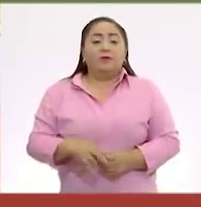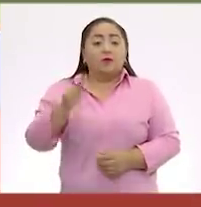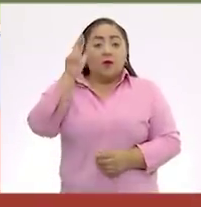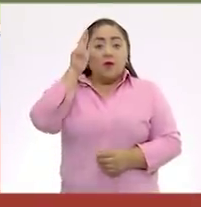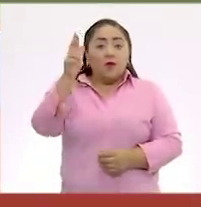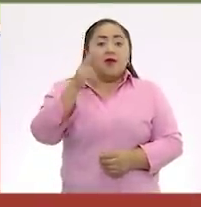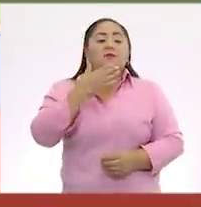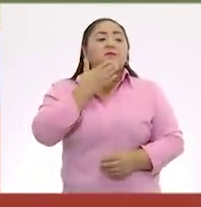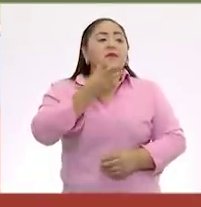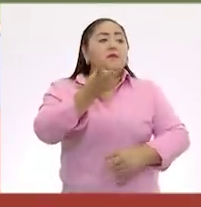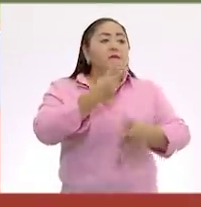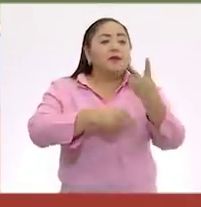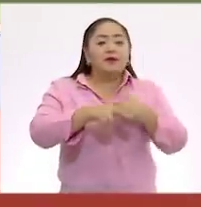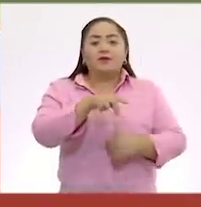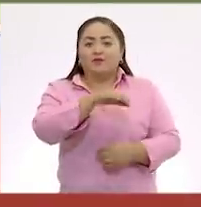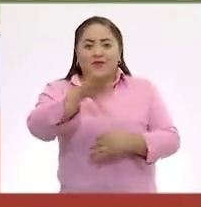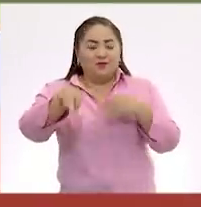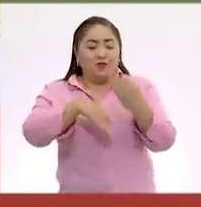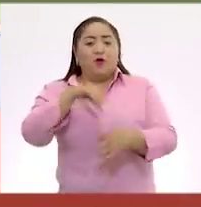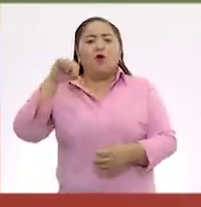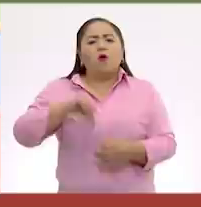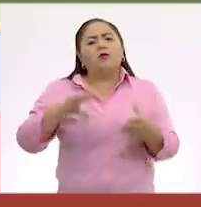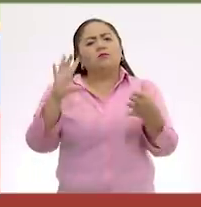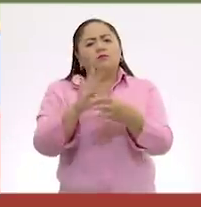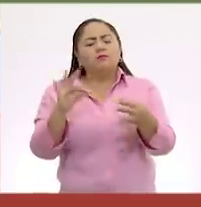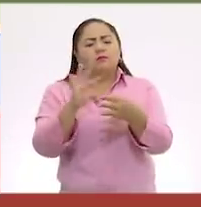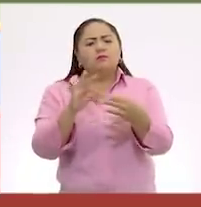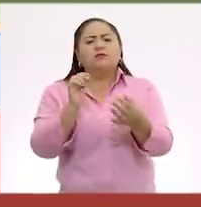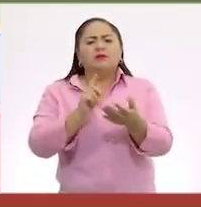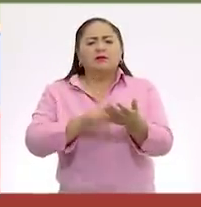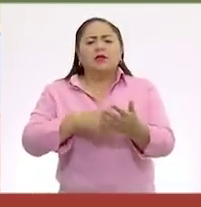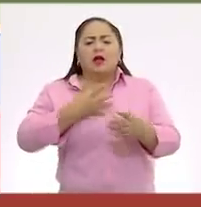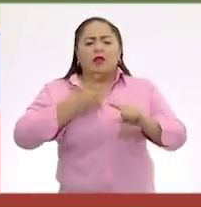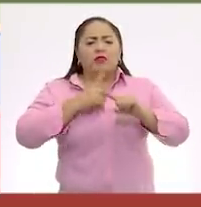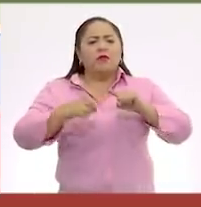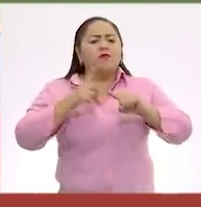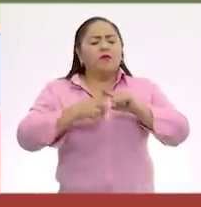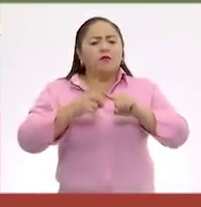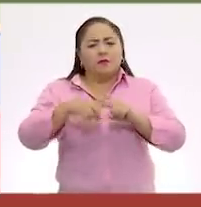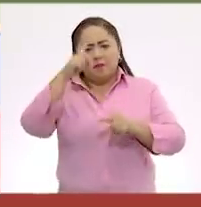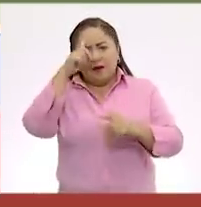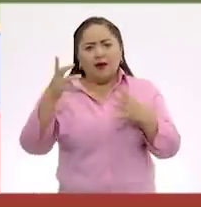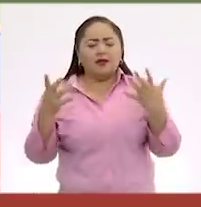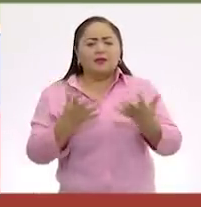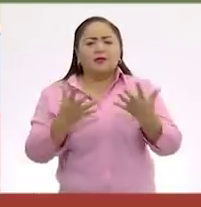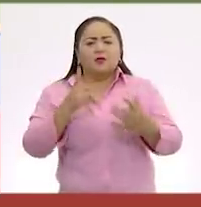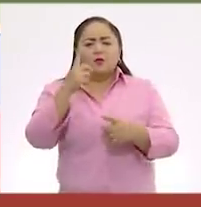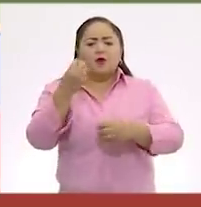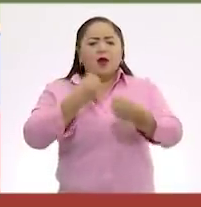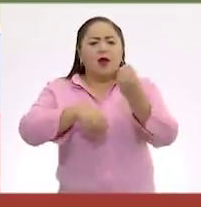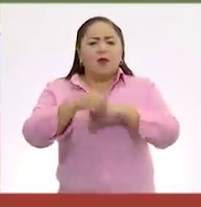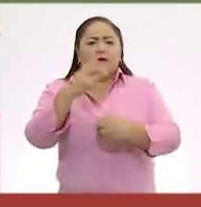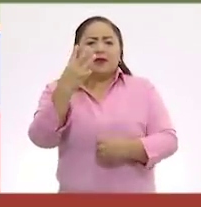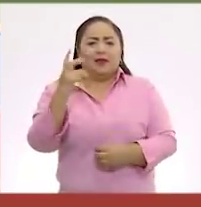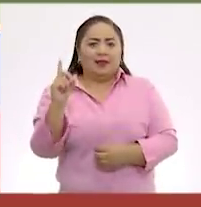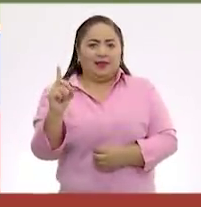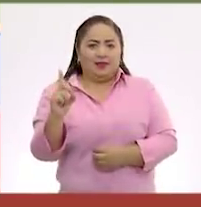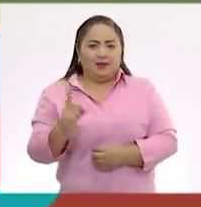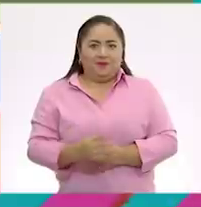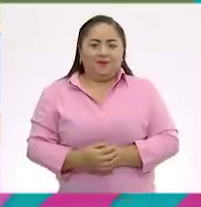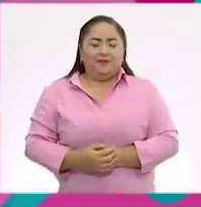Hola, bienvenidas y bienvenidos. Hoy hablaremos de las diversas maneras de realizar una obra